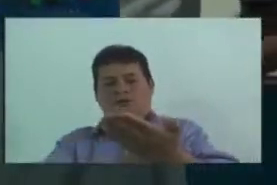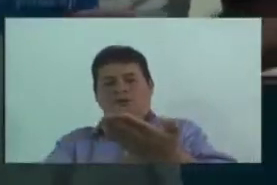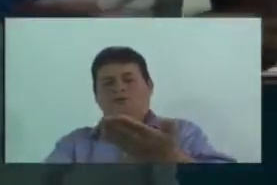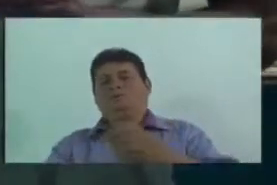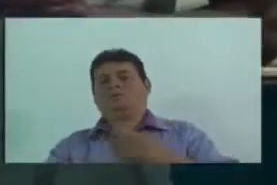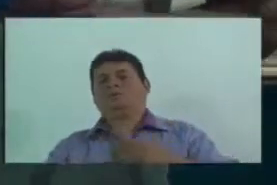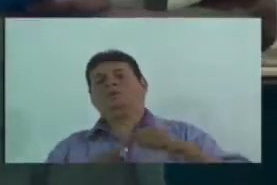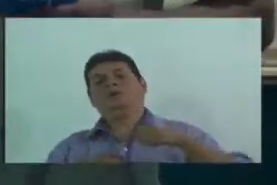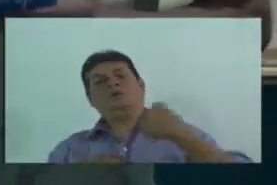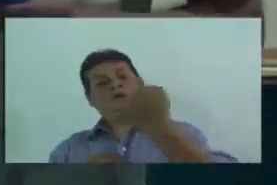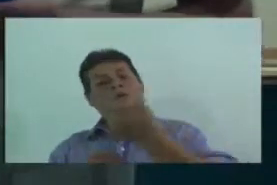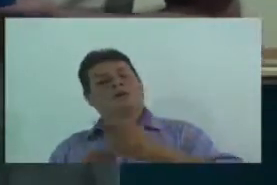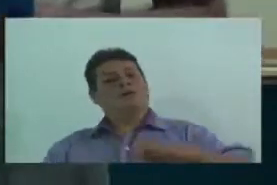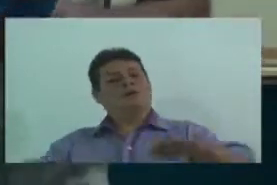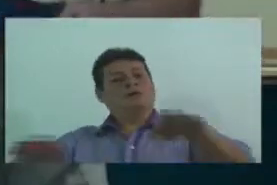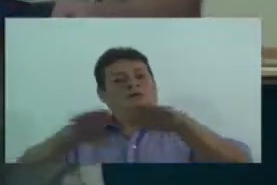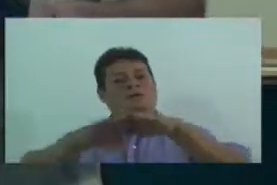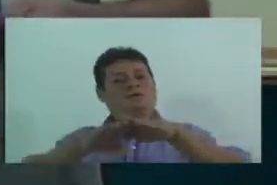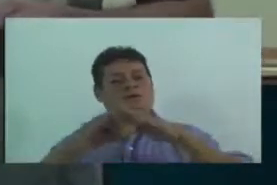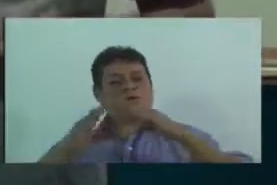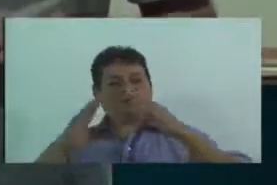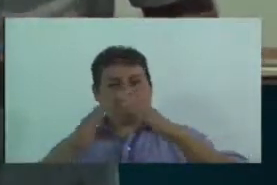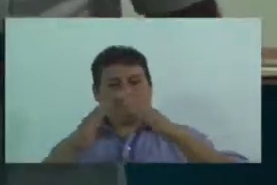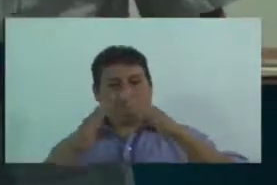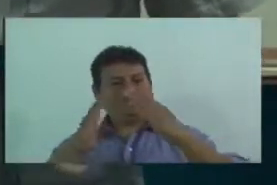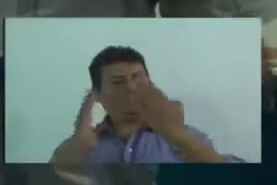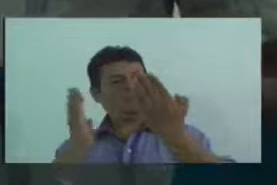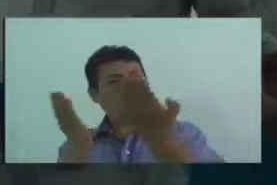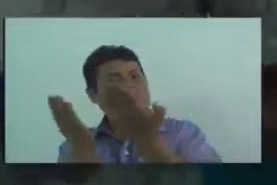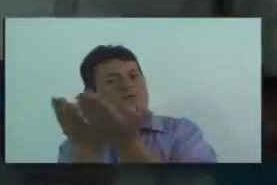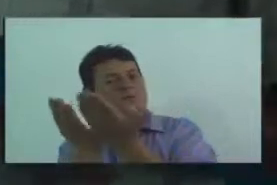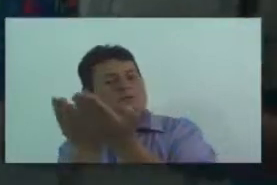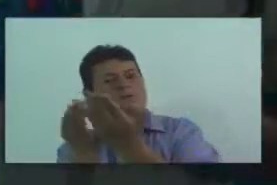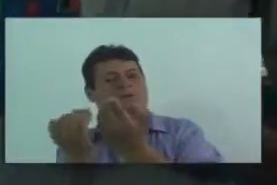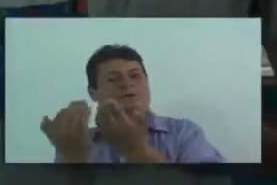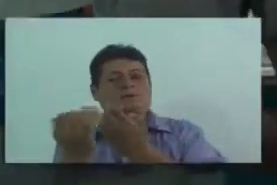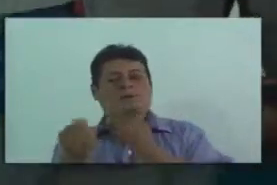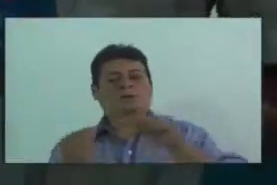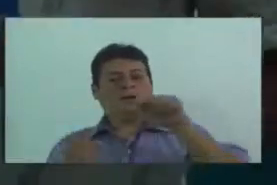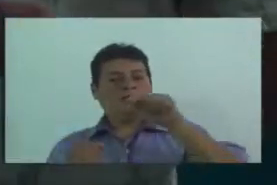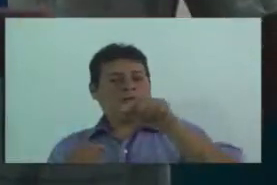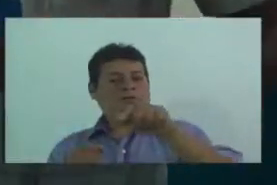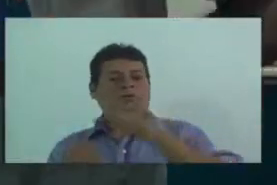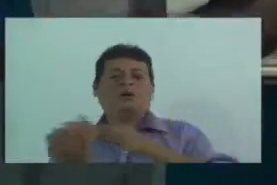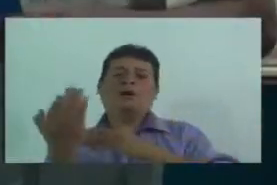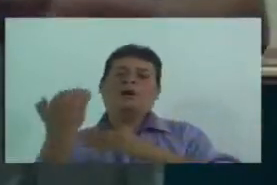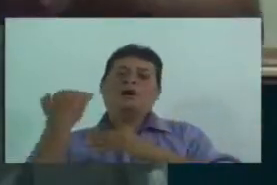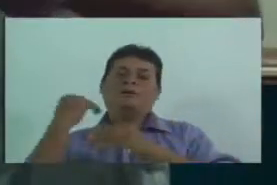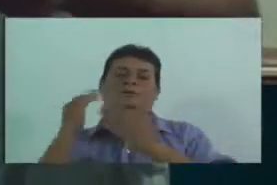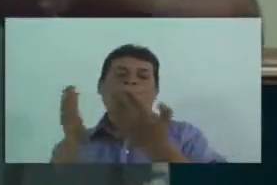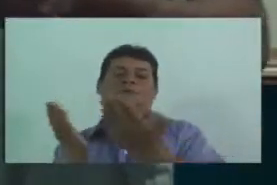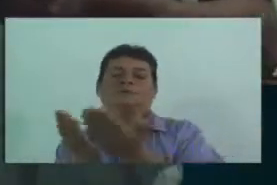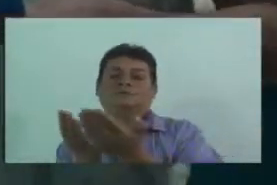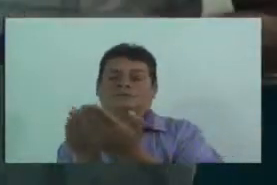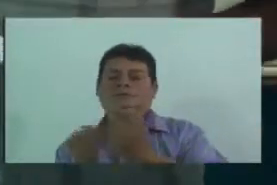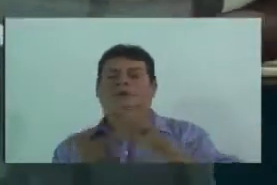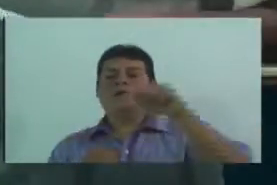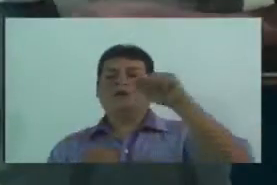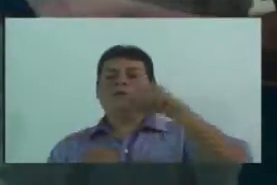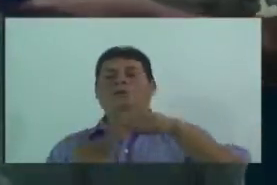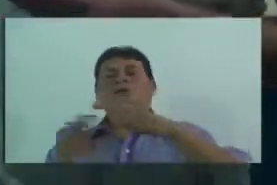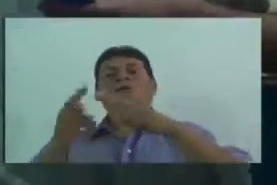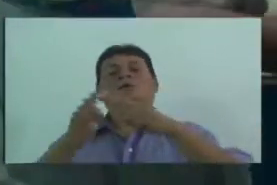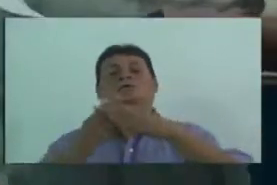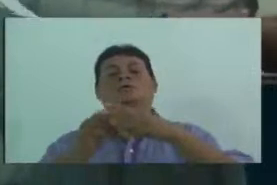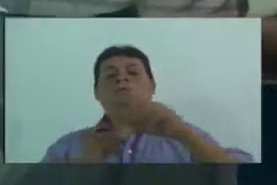co apes a pepe moñeta veipenderoga huide. Va esa pajera jina coña ne moñera, Lolita.